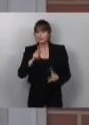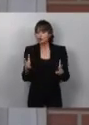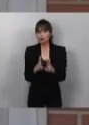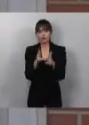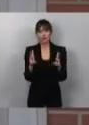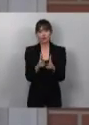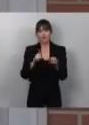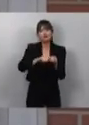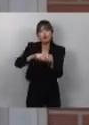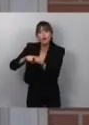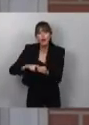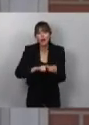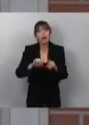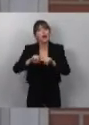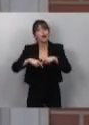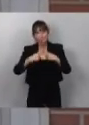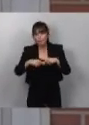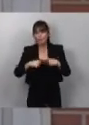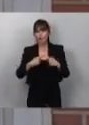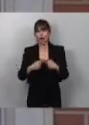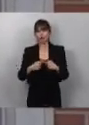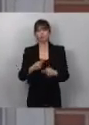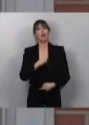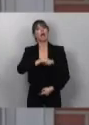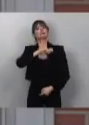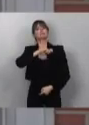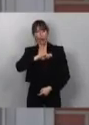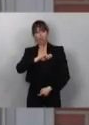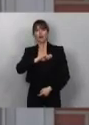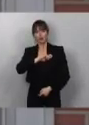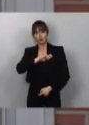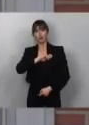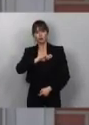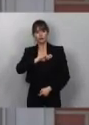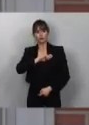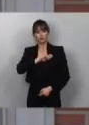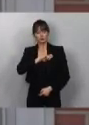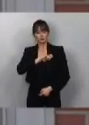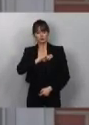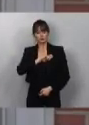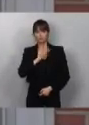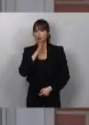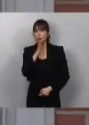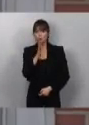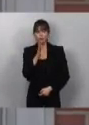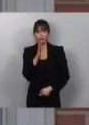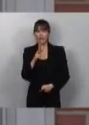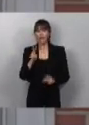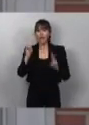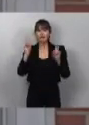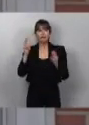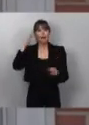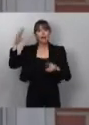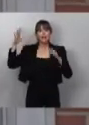Pues nos alejamos de elecciones precipitadas o o adelantada de escenario eh que